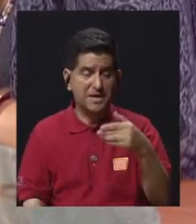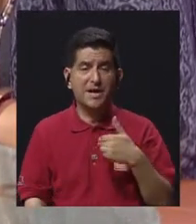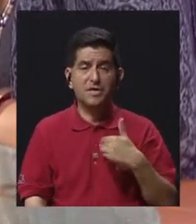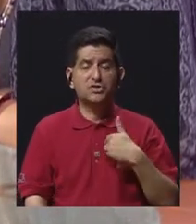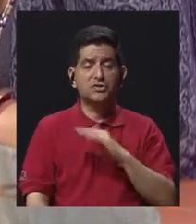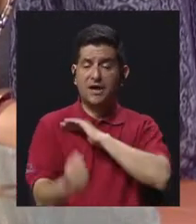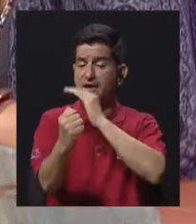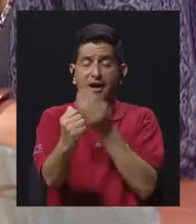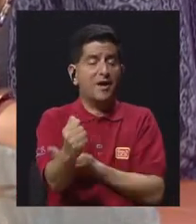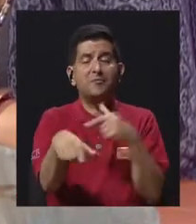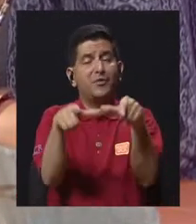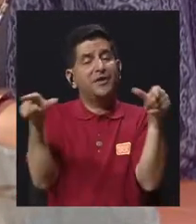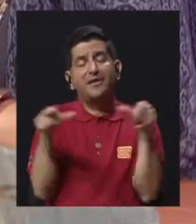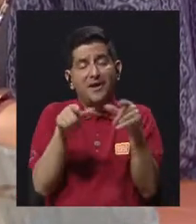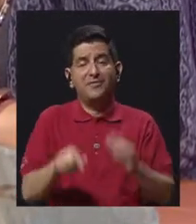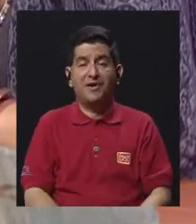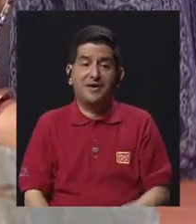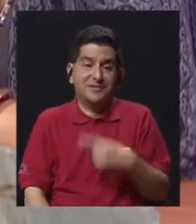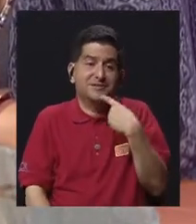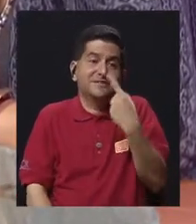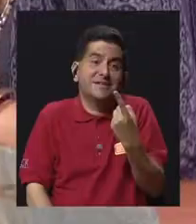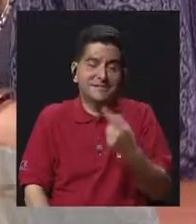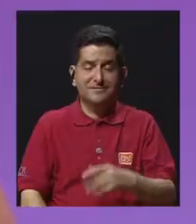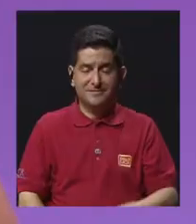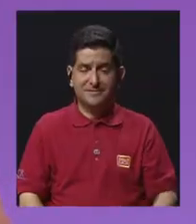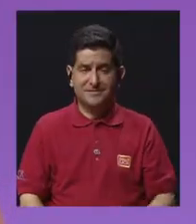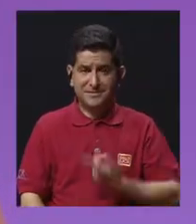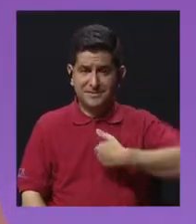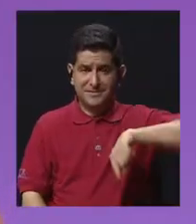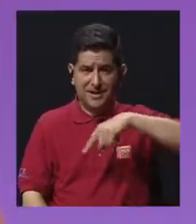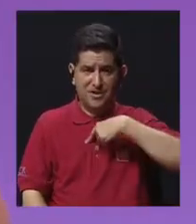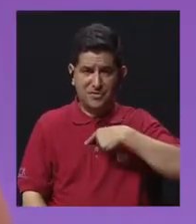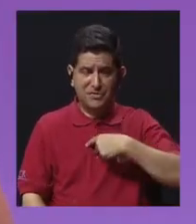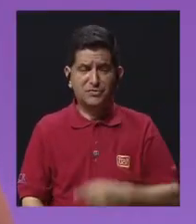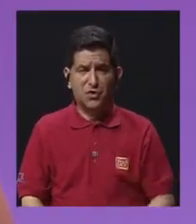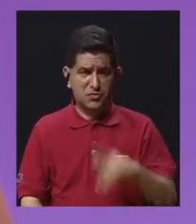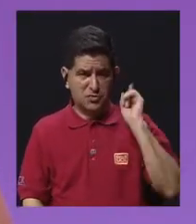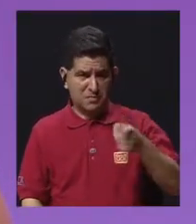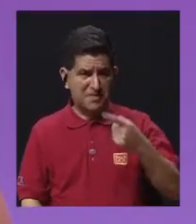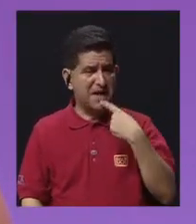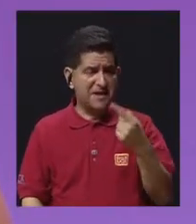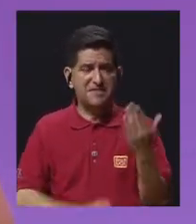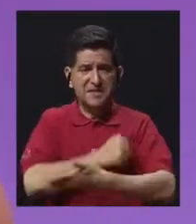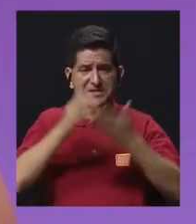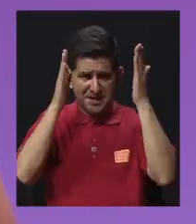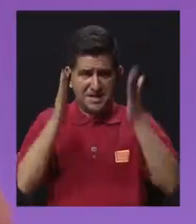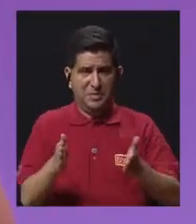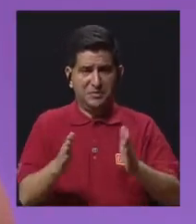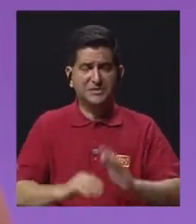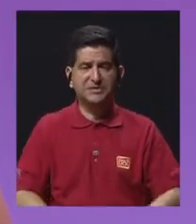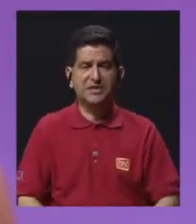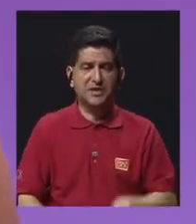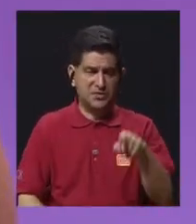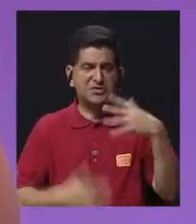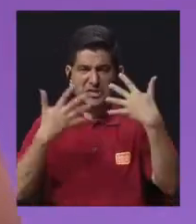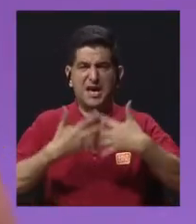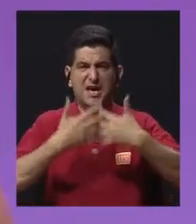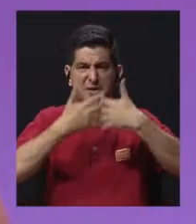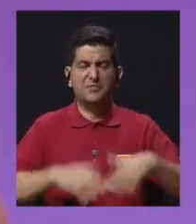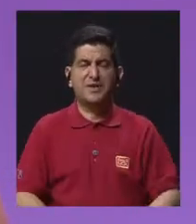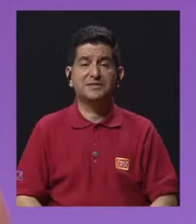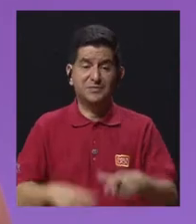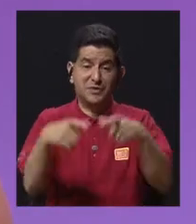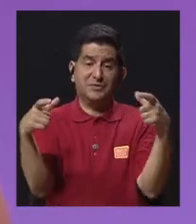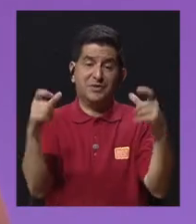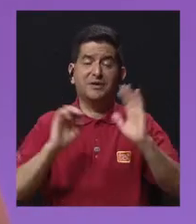el poder allí, ¿verdad? Se dice, nosotros somos los que mandamos, eso dicen los campesinos en las empresas porque son la